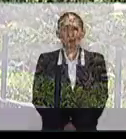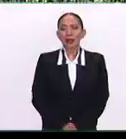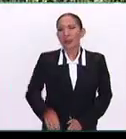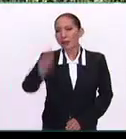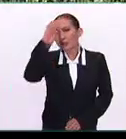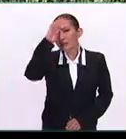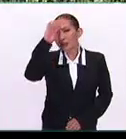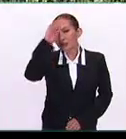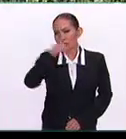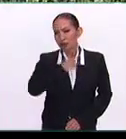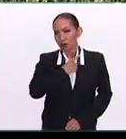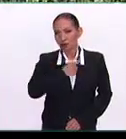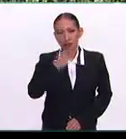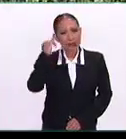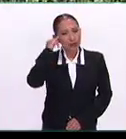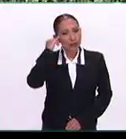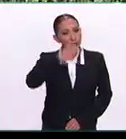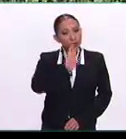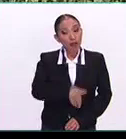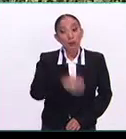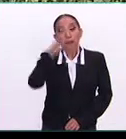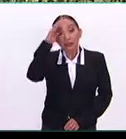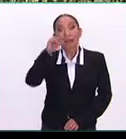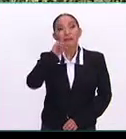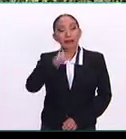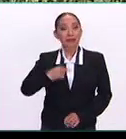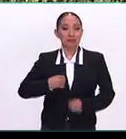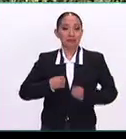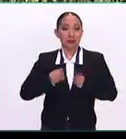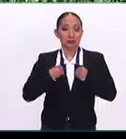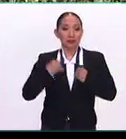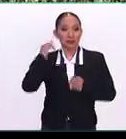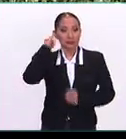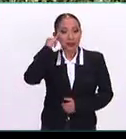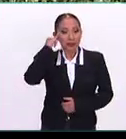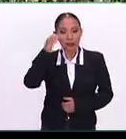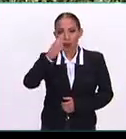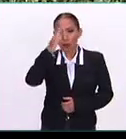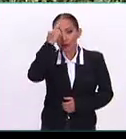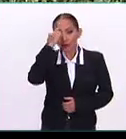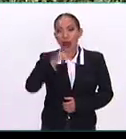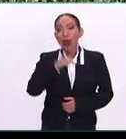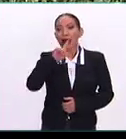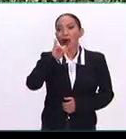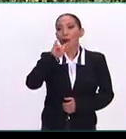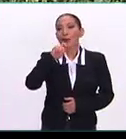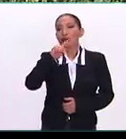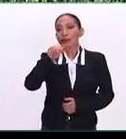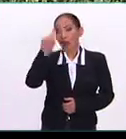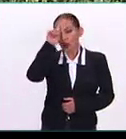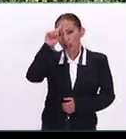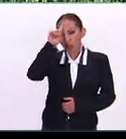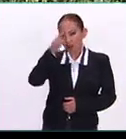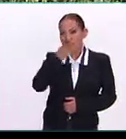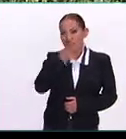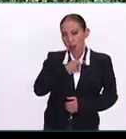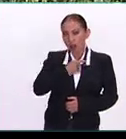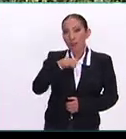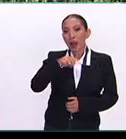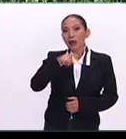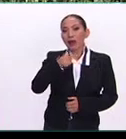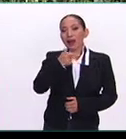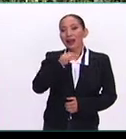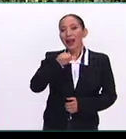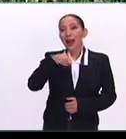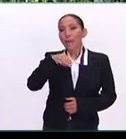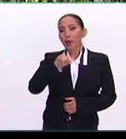Piensa no solo en los indios muertos, piensa en los indios vivos. Así recuerda Miguel León Portilla el consejo que le dio Manuel